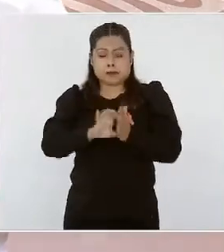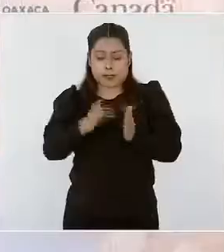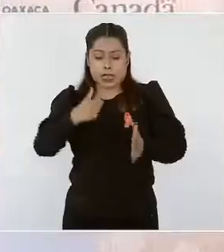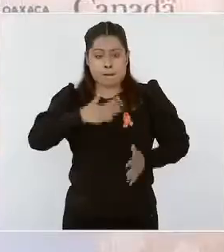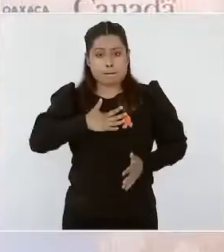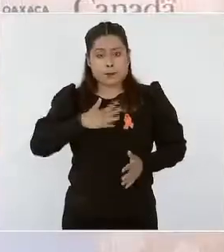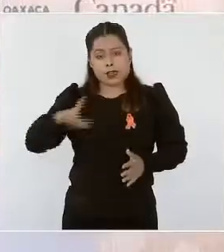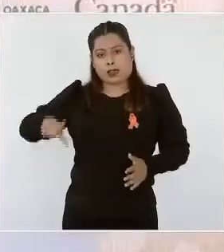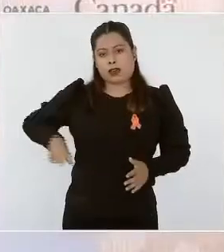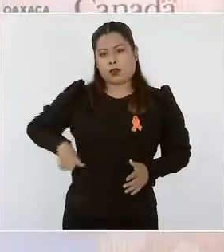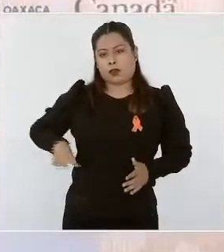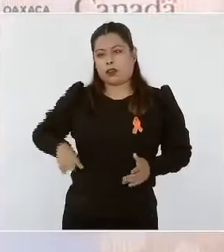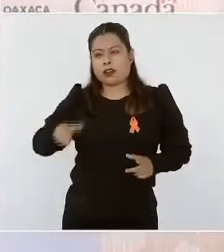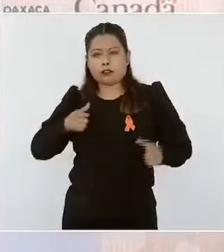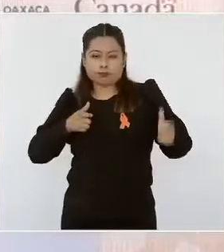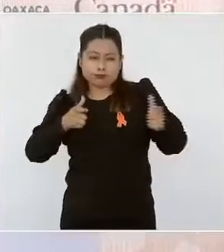gobernar,